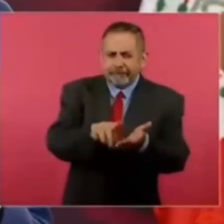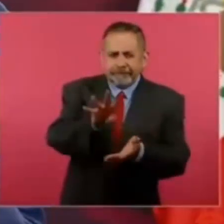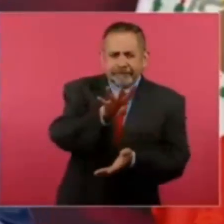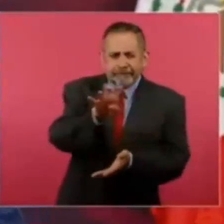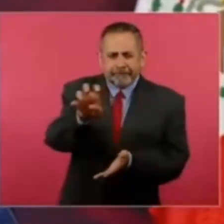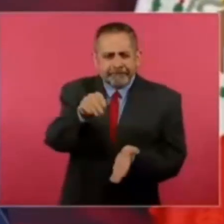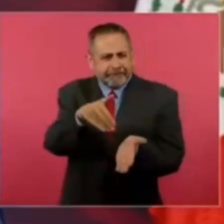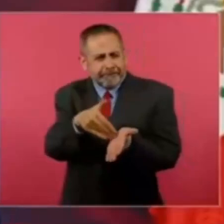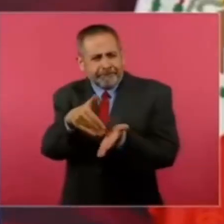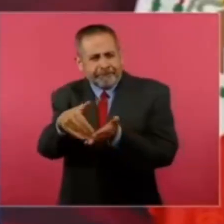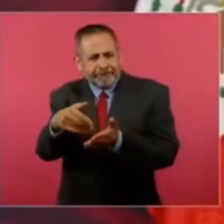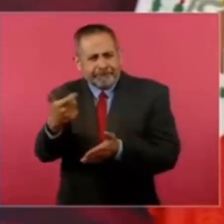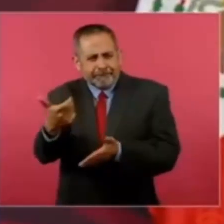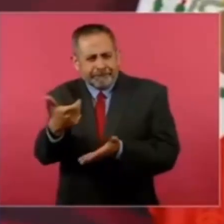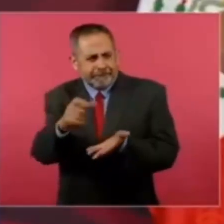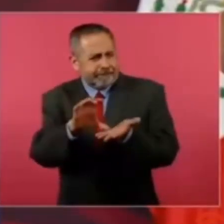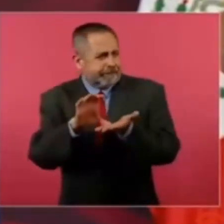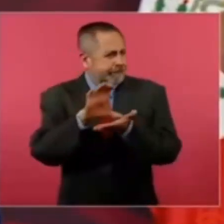1,400 millones de pesos.